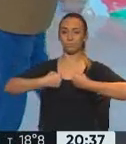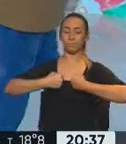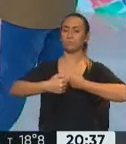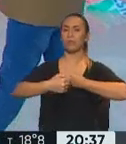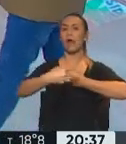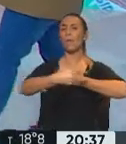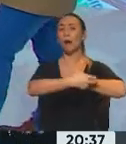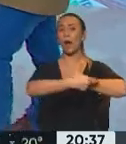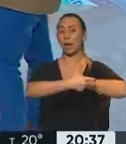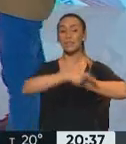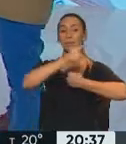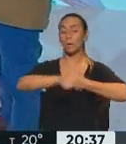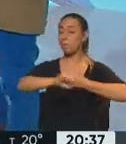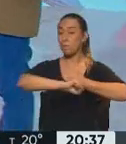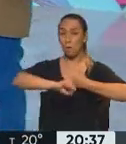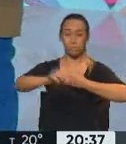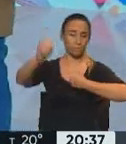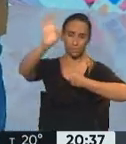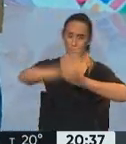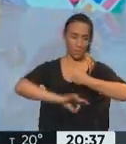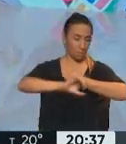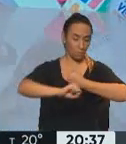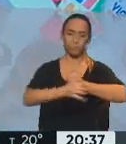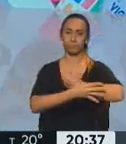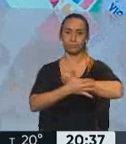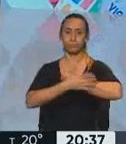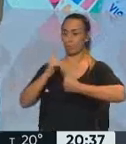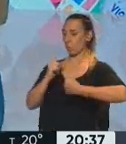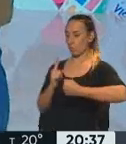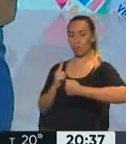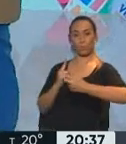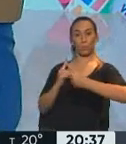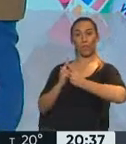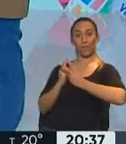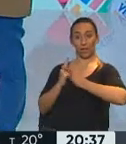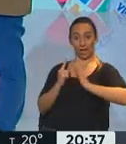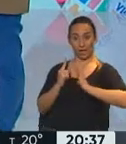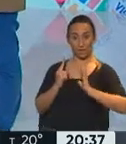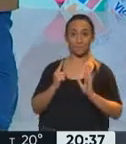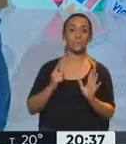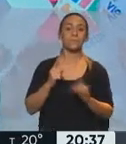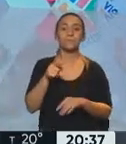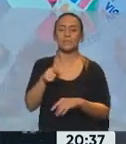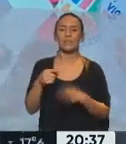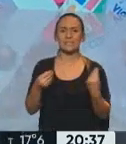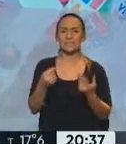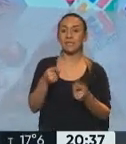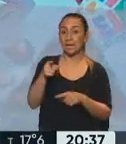y antiexplosivos. Porque no es solamente con bala de goma, ¿eh? Sí. Esto es antiexplosivo. Esto significa que